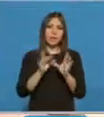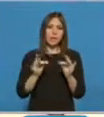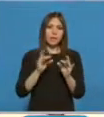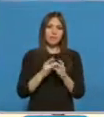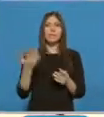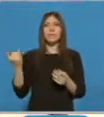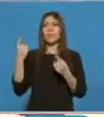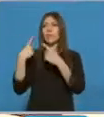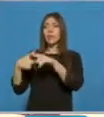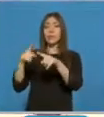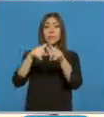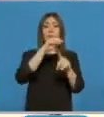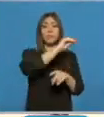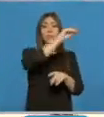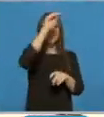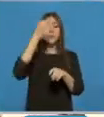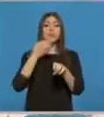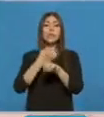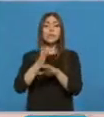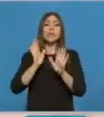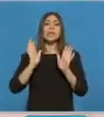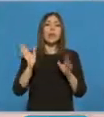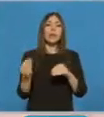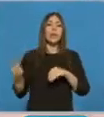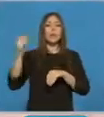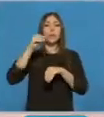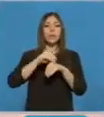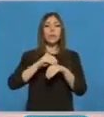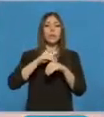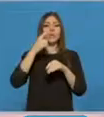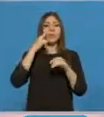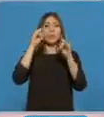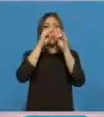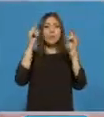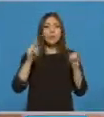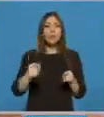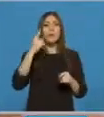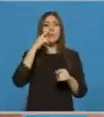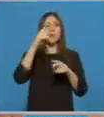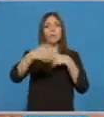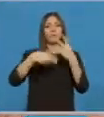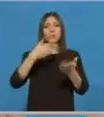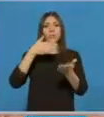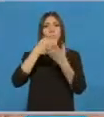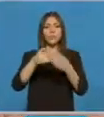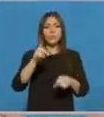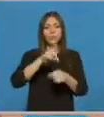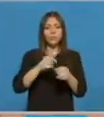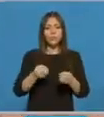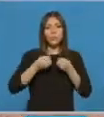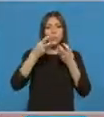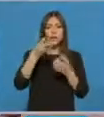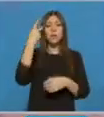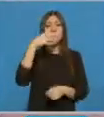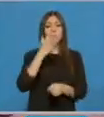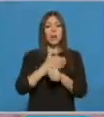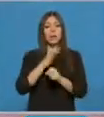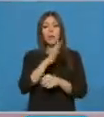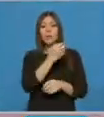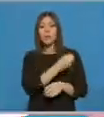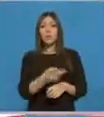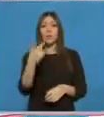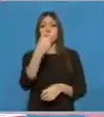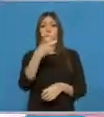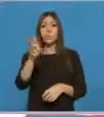Han sido en varios estados donde se han aperturado y donde se han acopiado, al momento se han acopiado casi 240